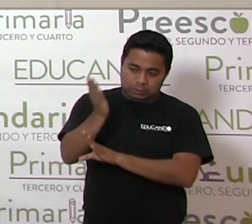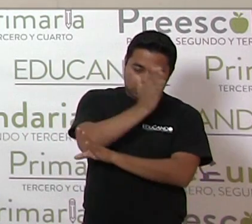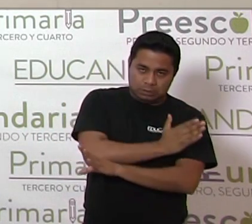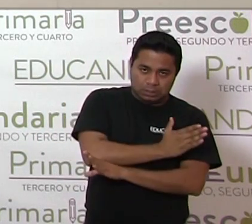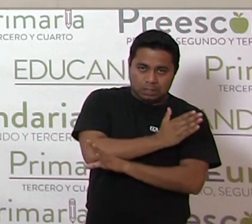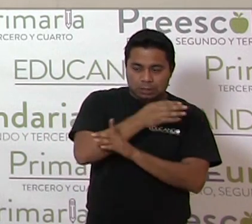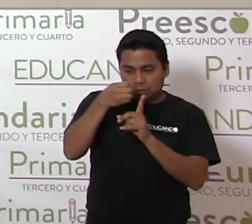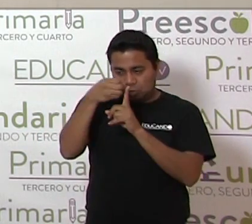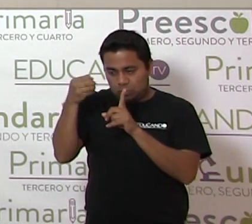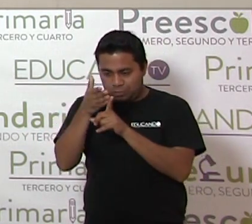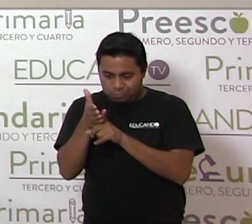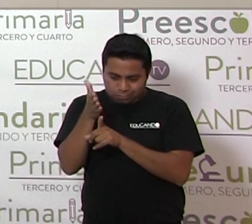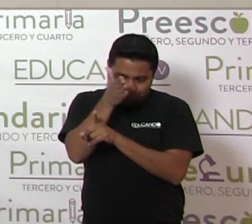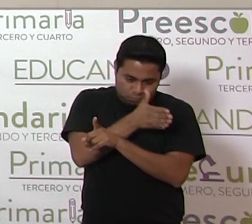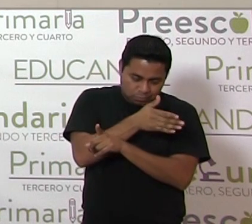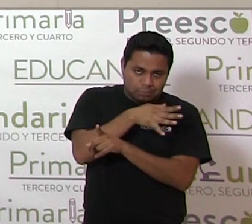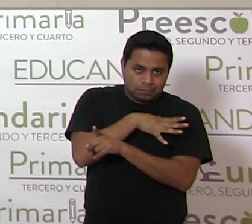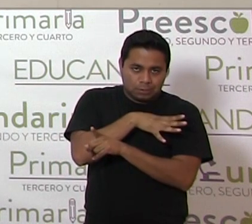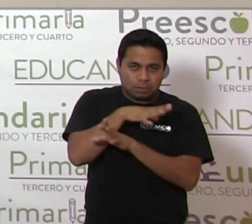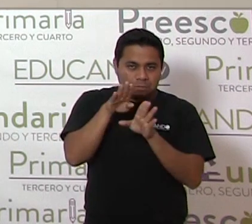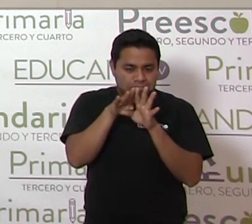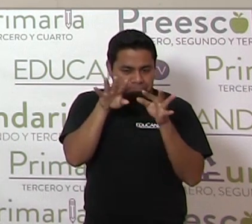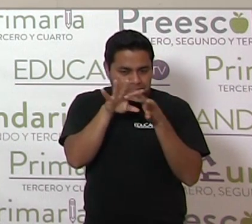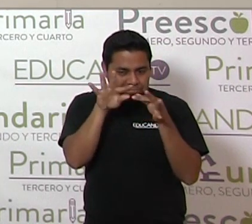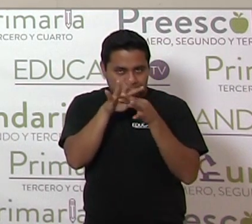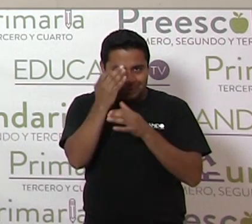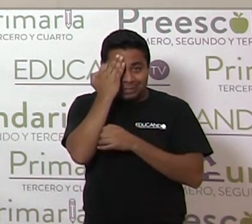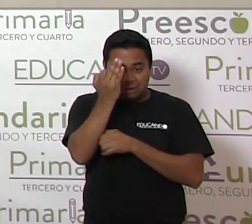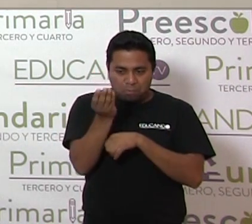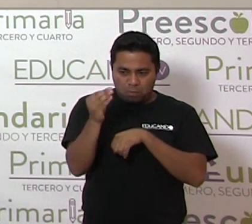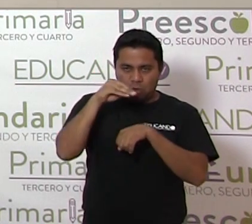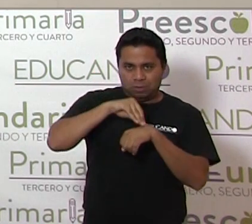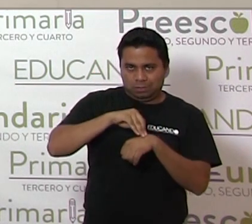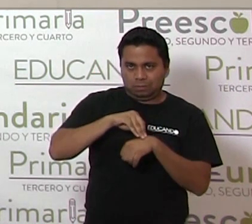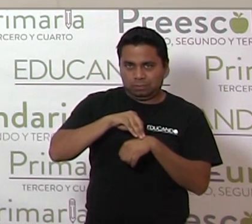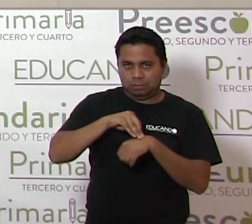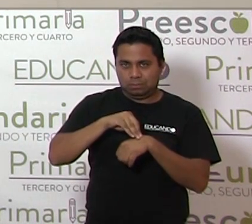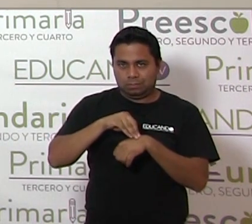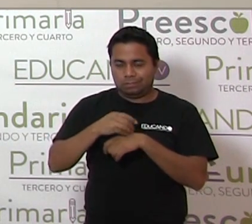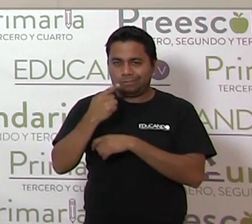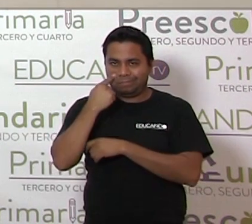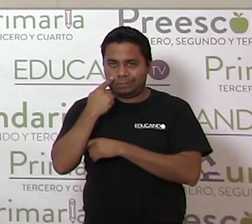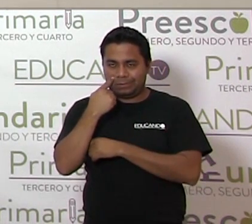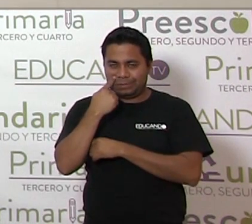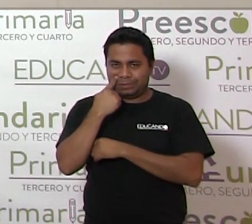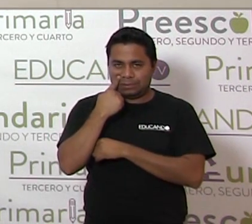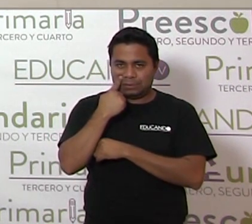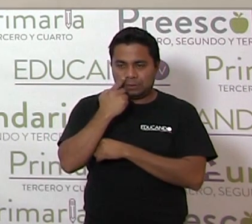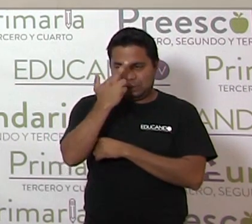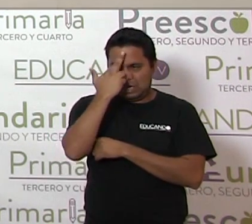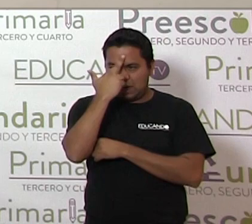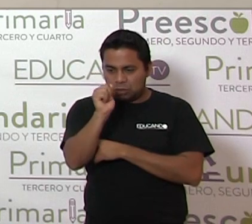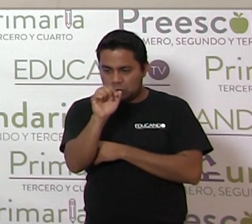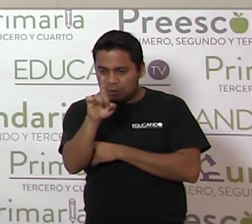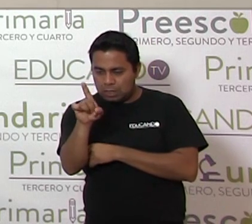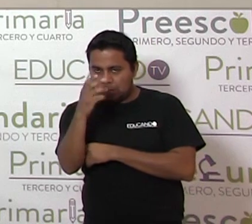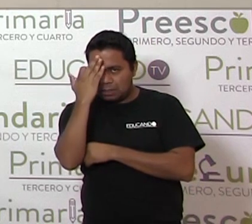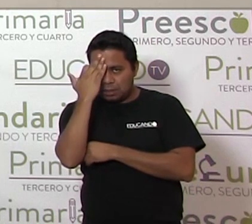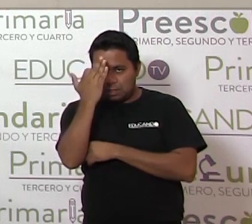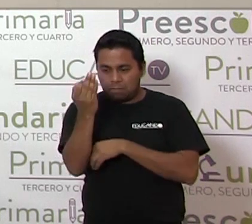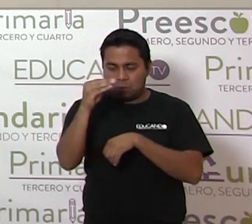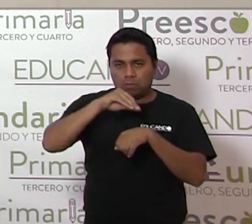antes de la oración, un argumento de tiempo. nuevamente, argumento de